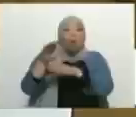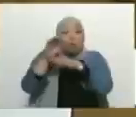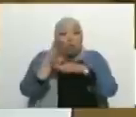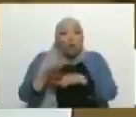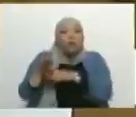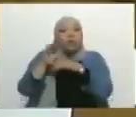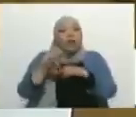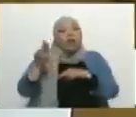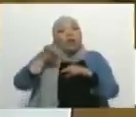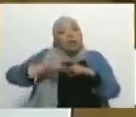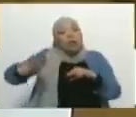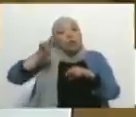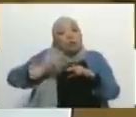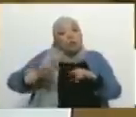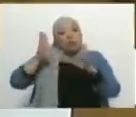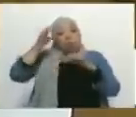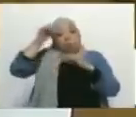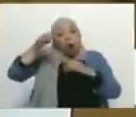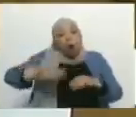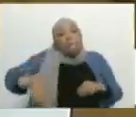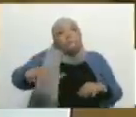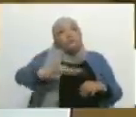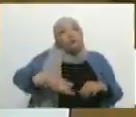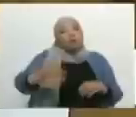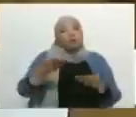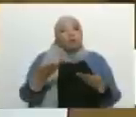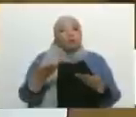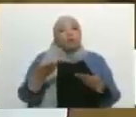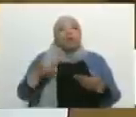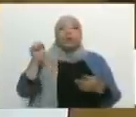atender necesidades de esta población, porque